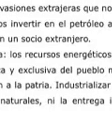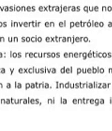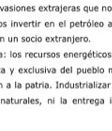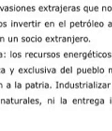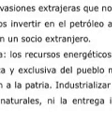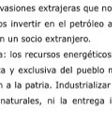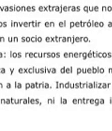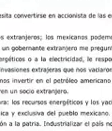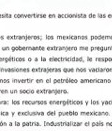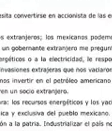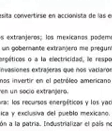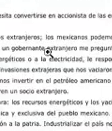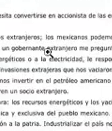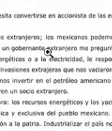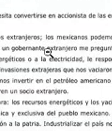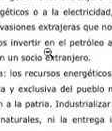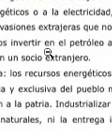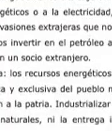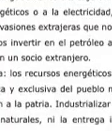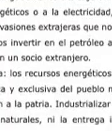Vamos a...